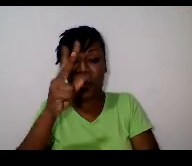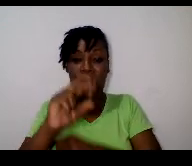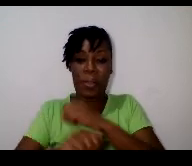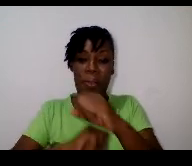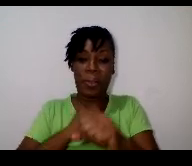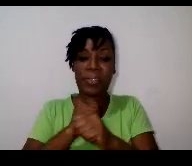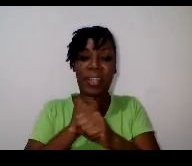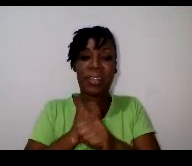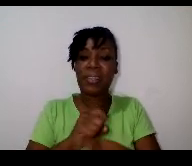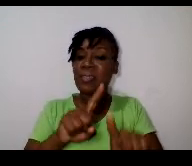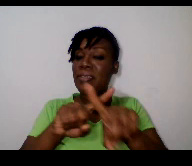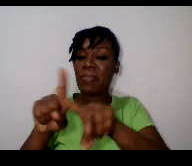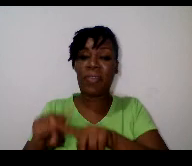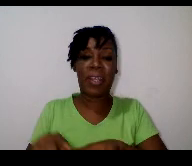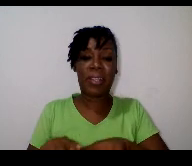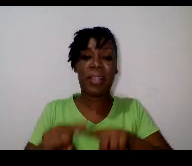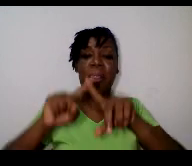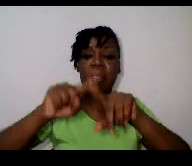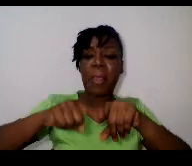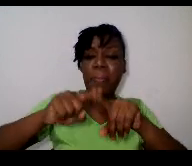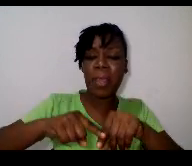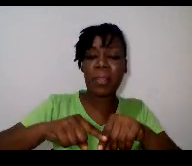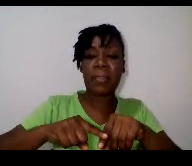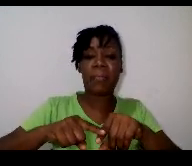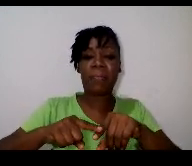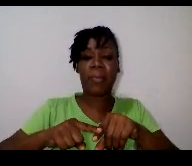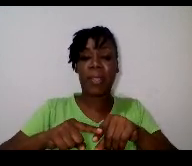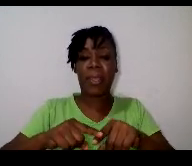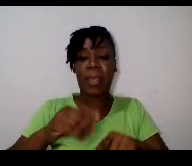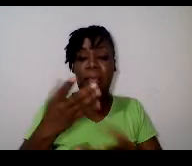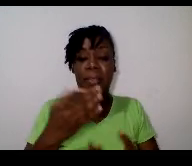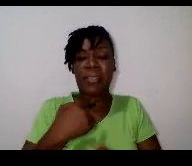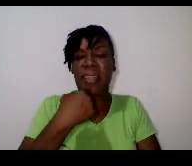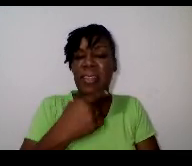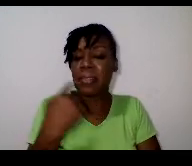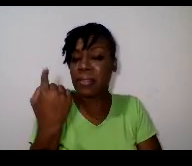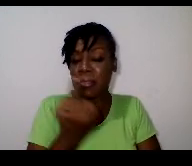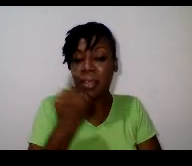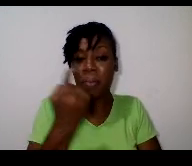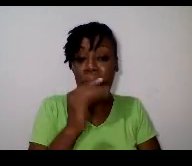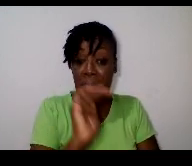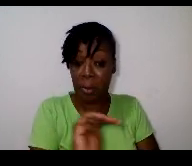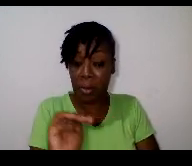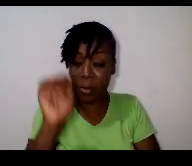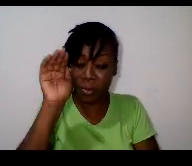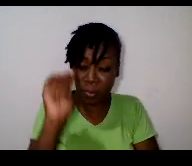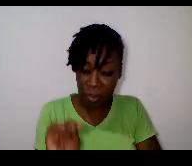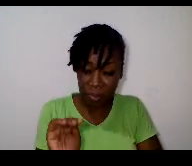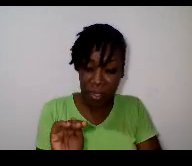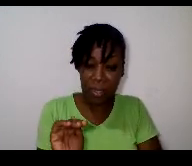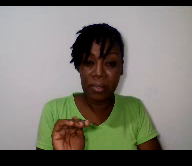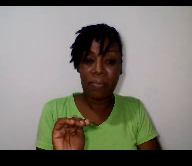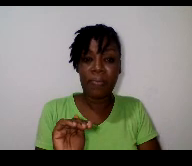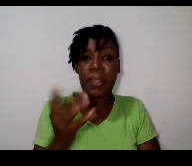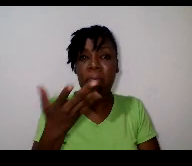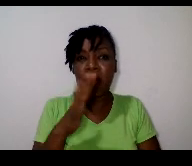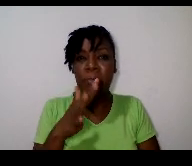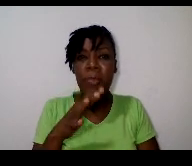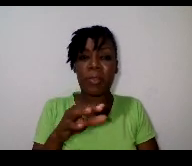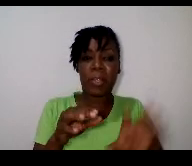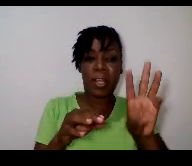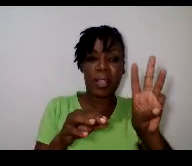independientemente de eso, siempre se pide que los niños más pequeños, ¿verdad?, se duerman justamente entre las 6:30 y